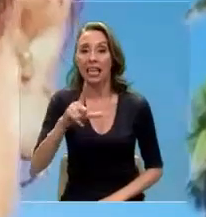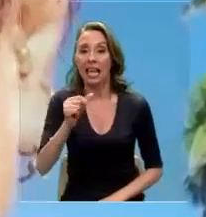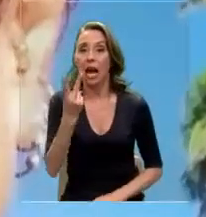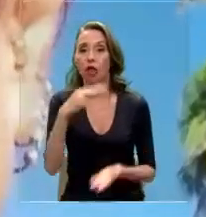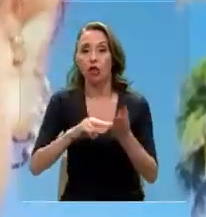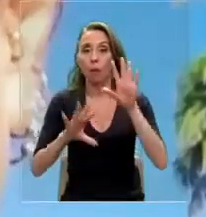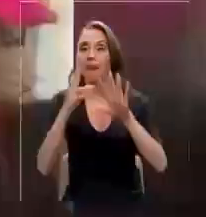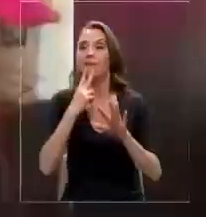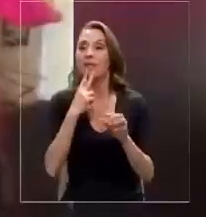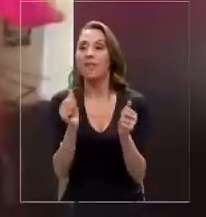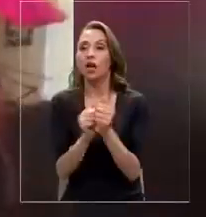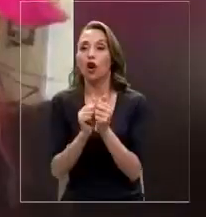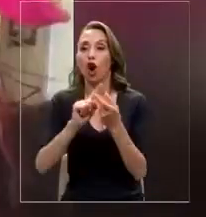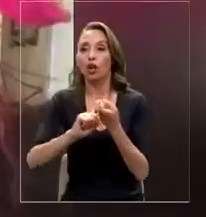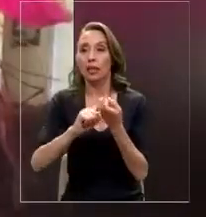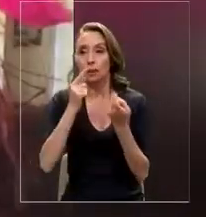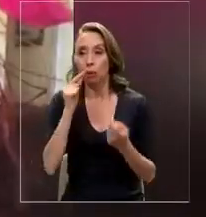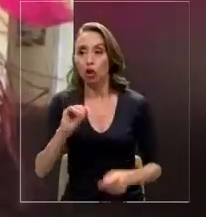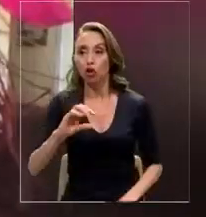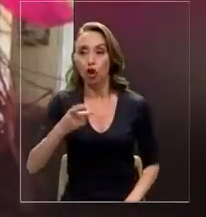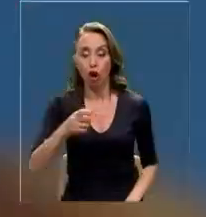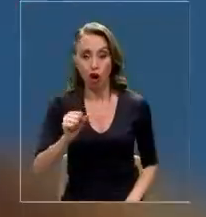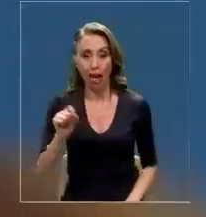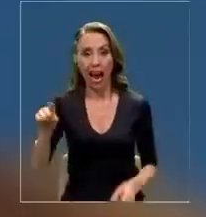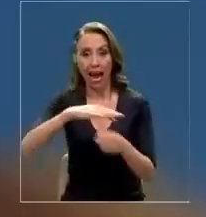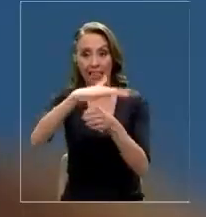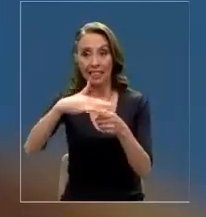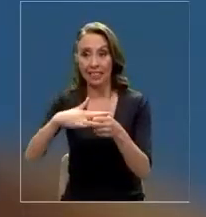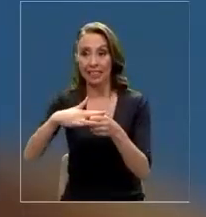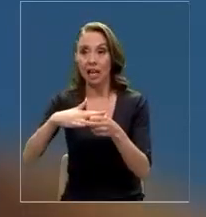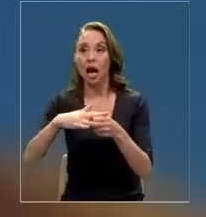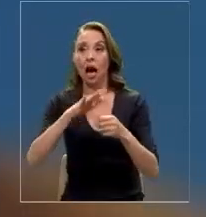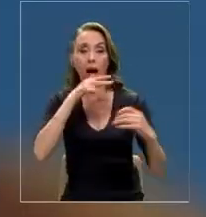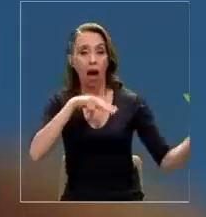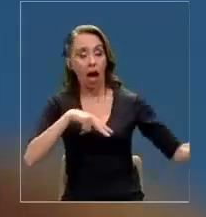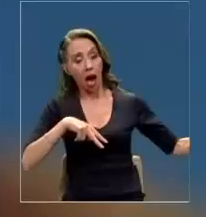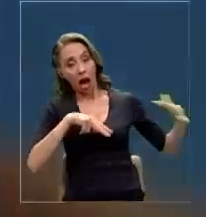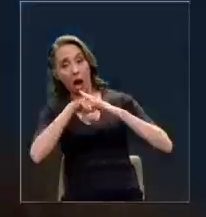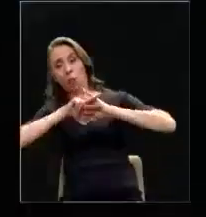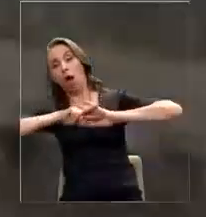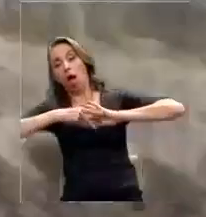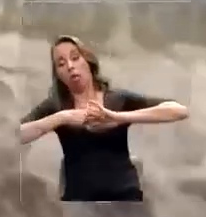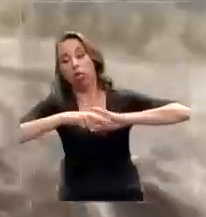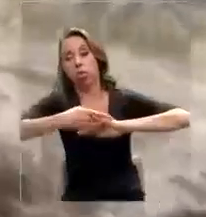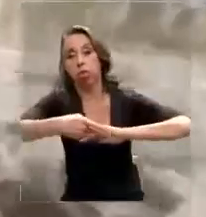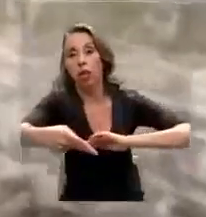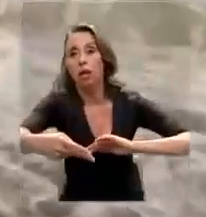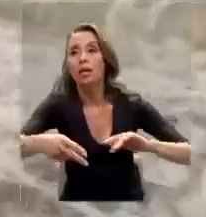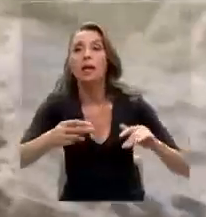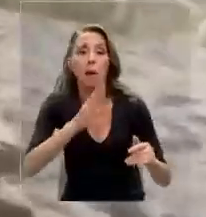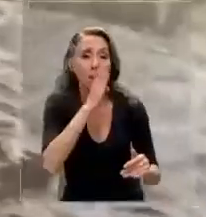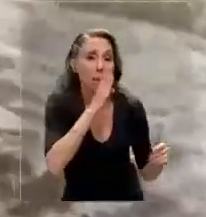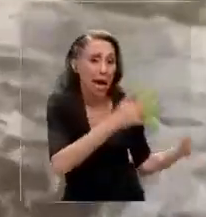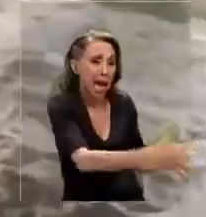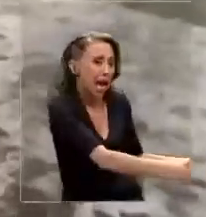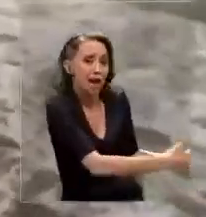desde 2015 junto a su marido en Tonga. Habría sido arrastrada por el tsunami tras intentar rescatar a sus